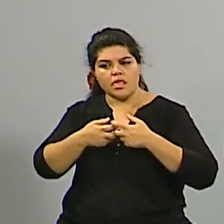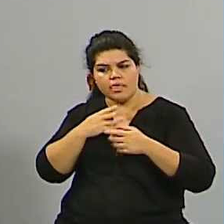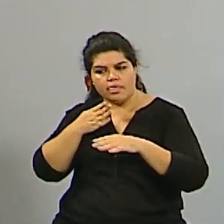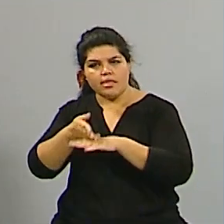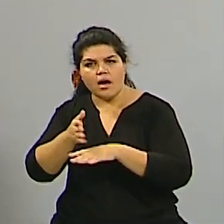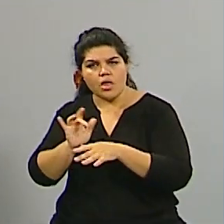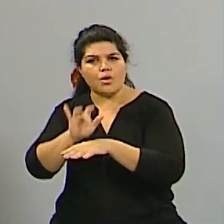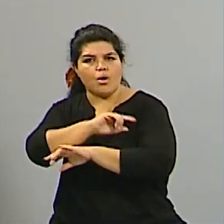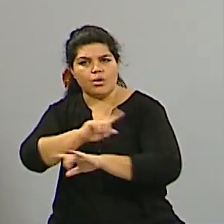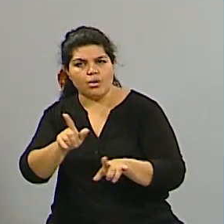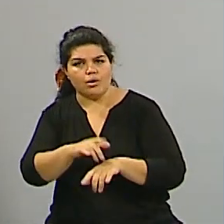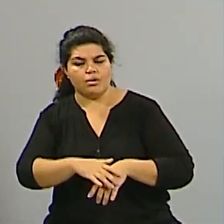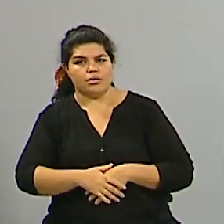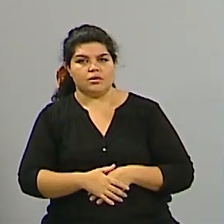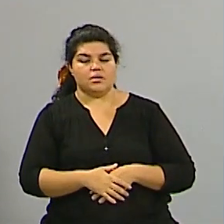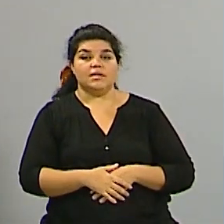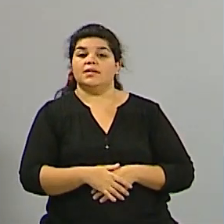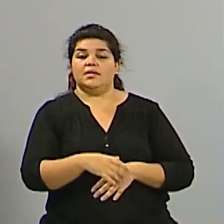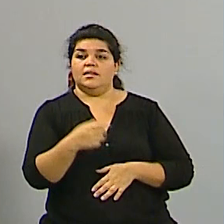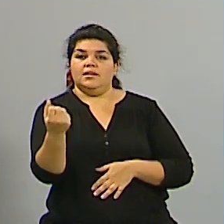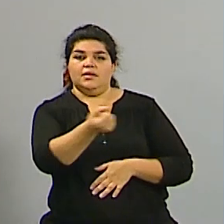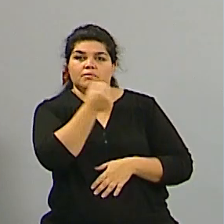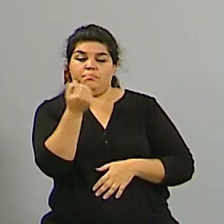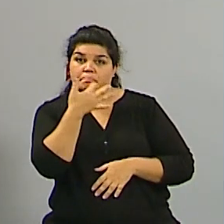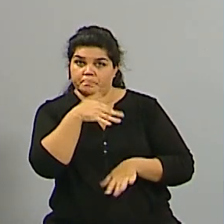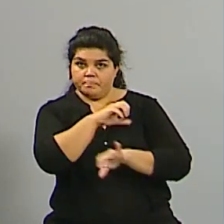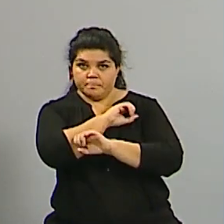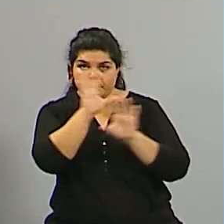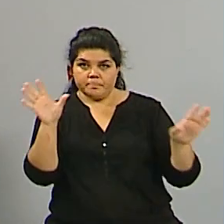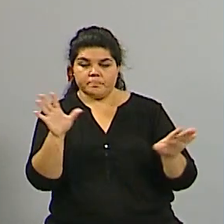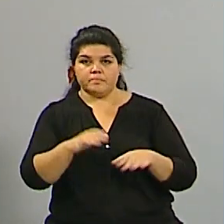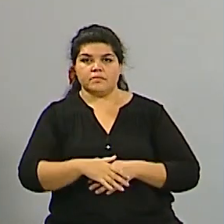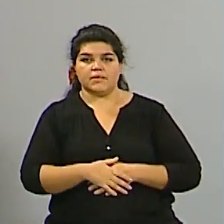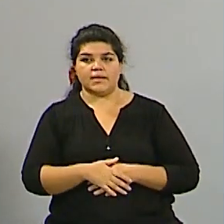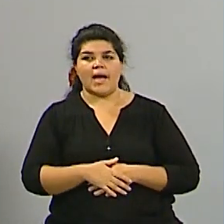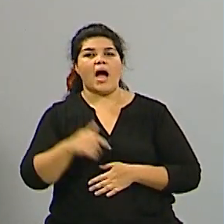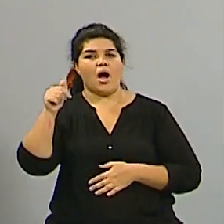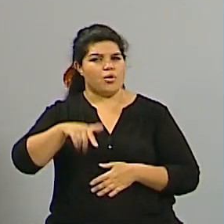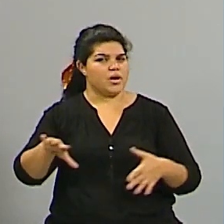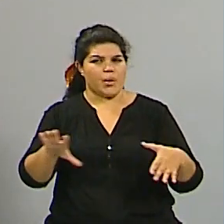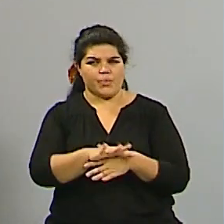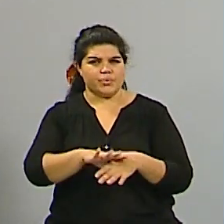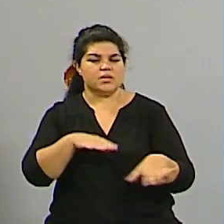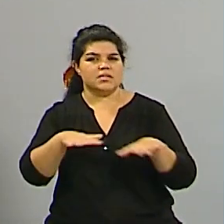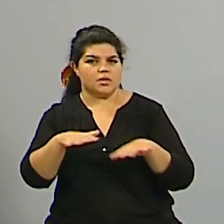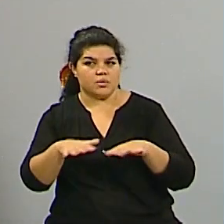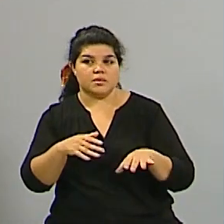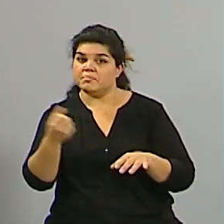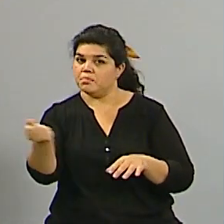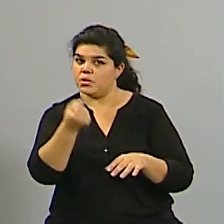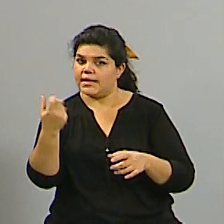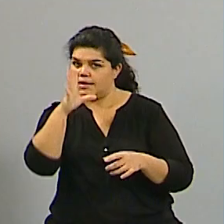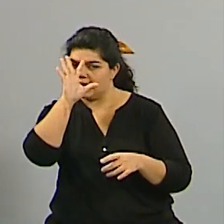Sí, mira, yo creo que para poder entender la actuación en este momento de los sindicatos también hay que ir un poquito para